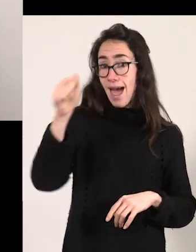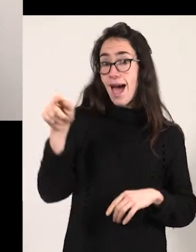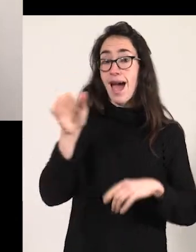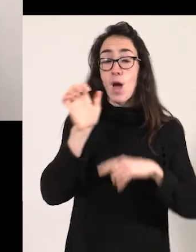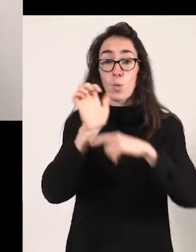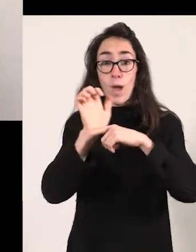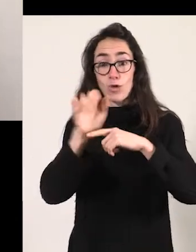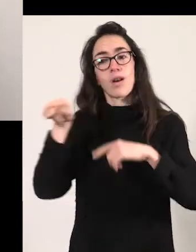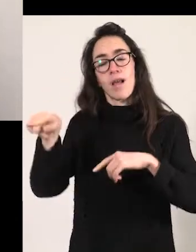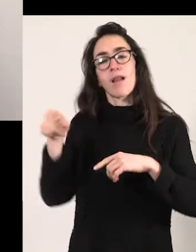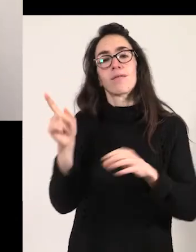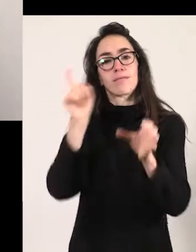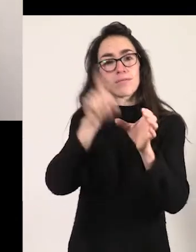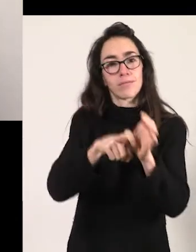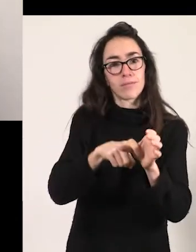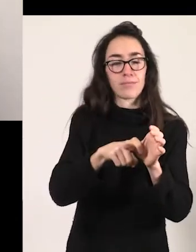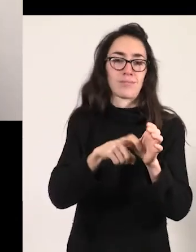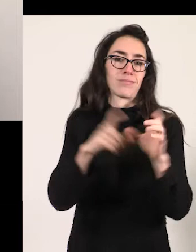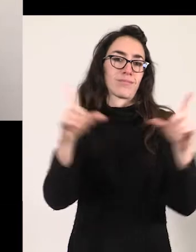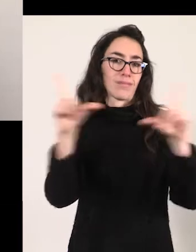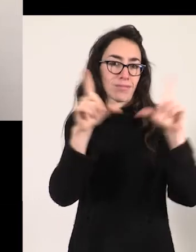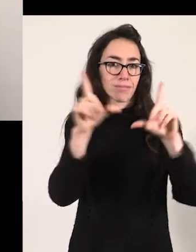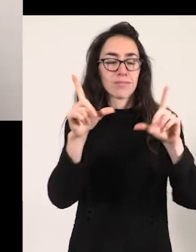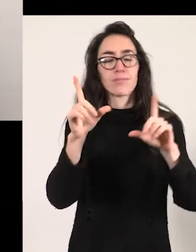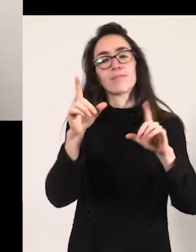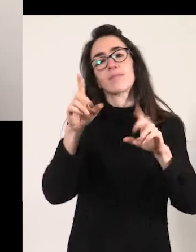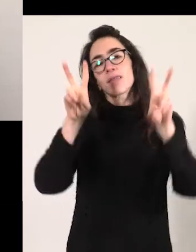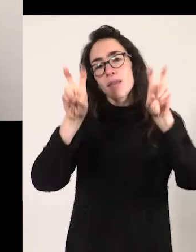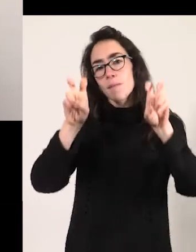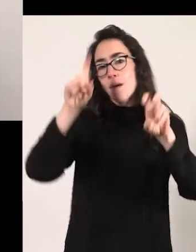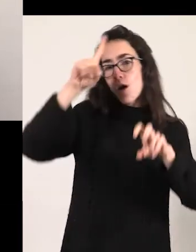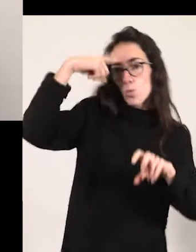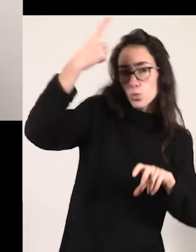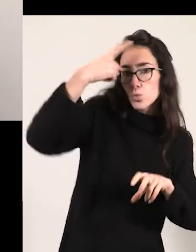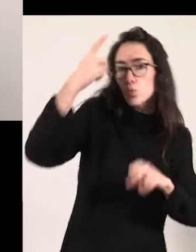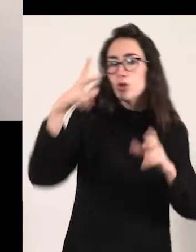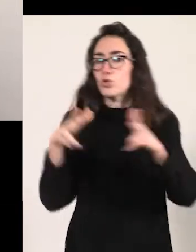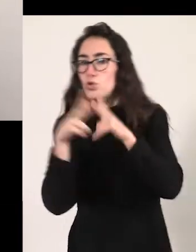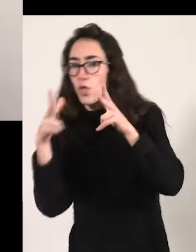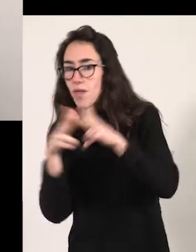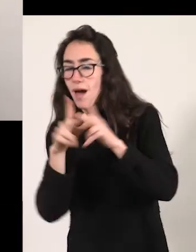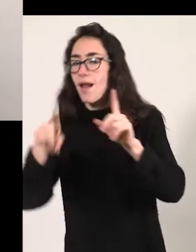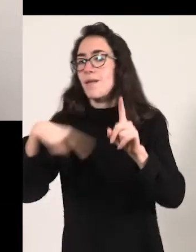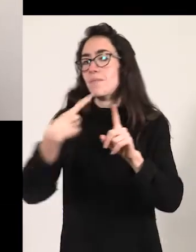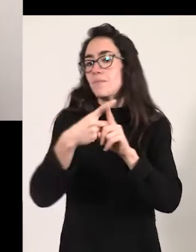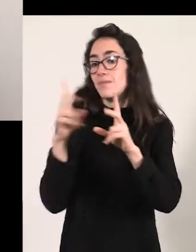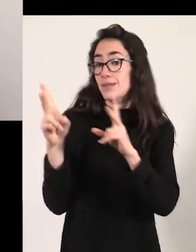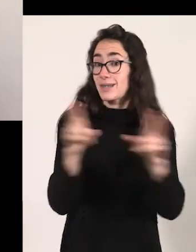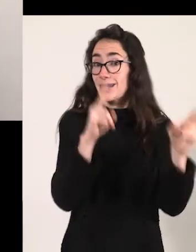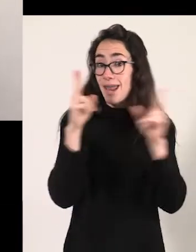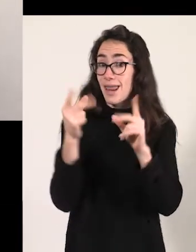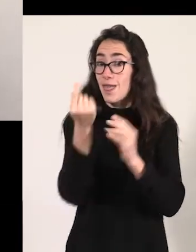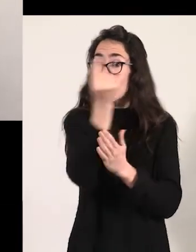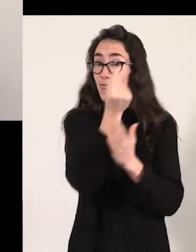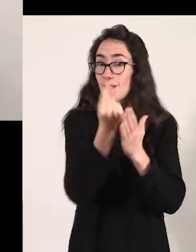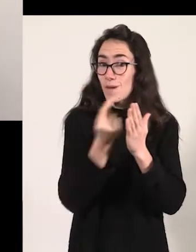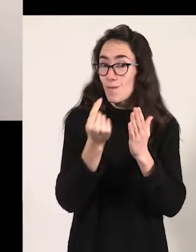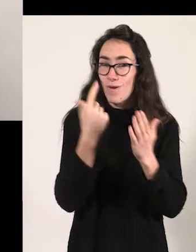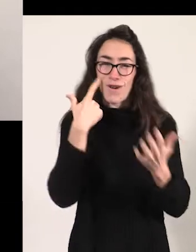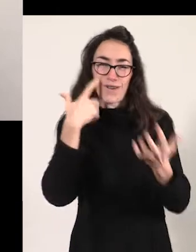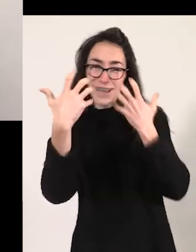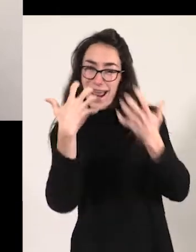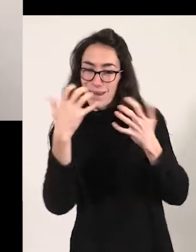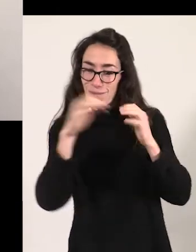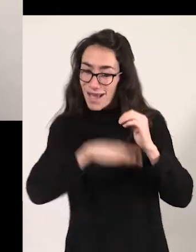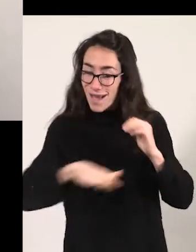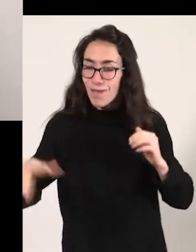Ecuatorial, TVG, donde realizó varios reportajes de índole cultural o social y co-guionizó la primera serie de